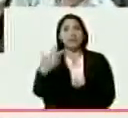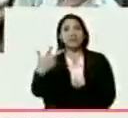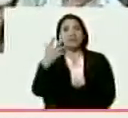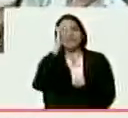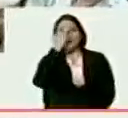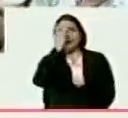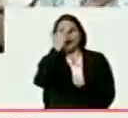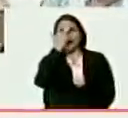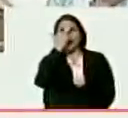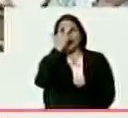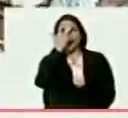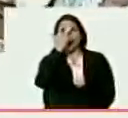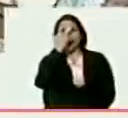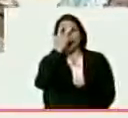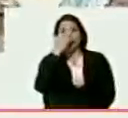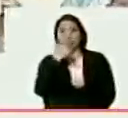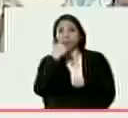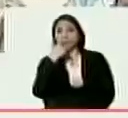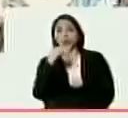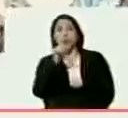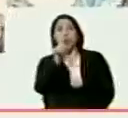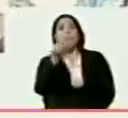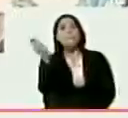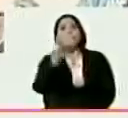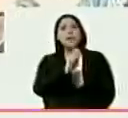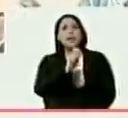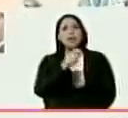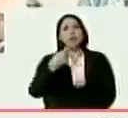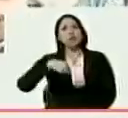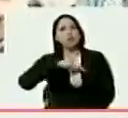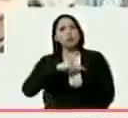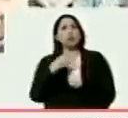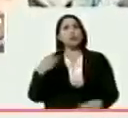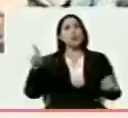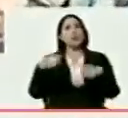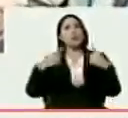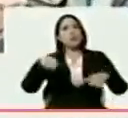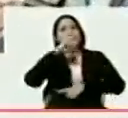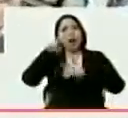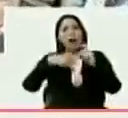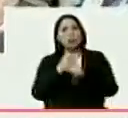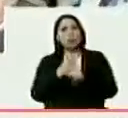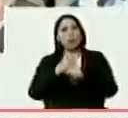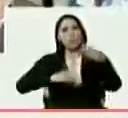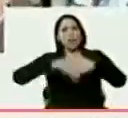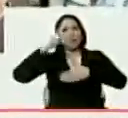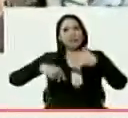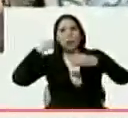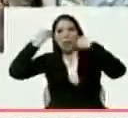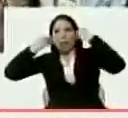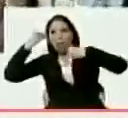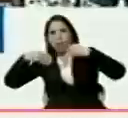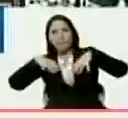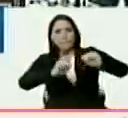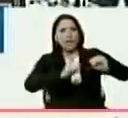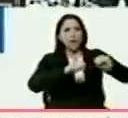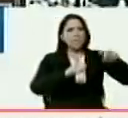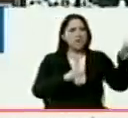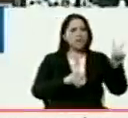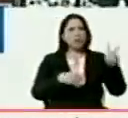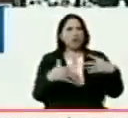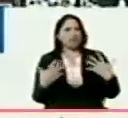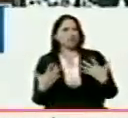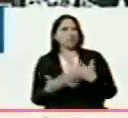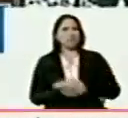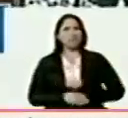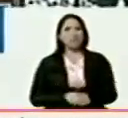febrero, dentro de un mes, estaremos cumpliendo un año, se planificó una invasión a Venezuela,